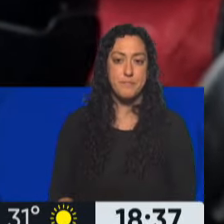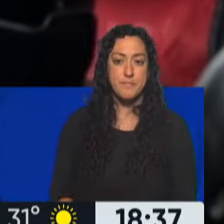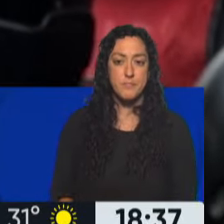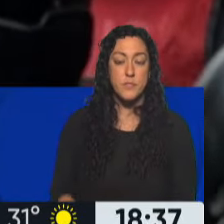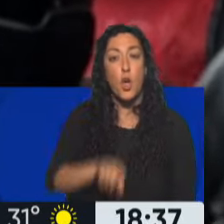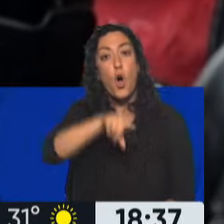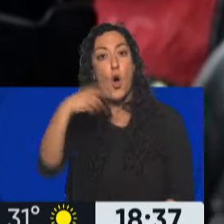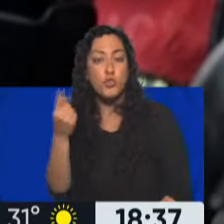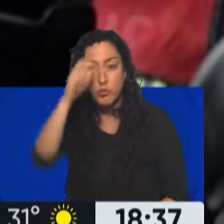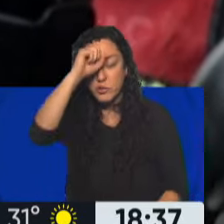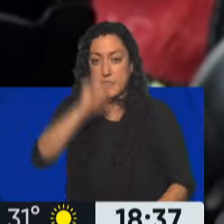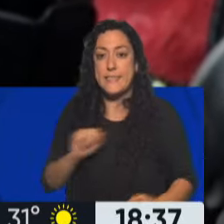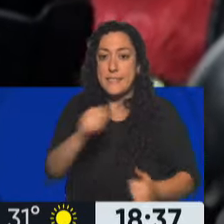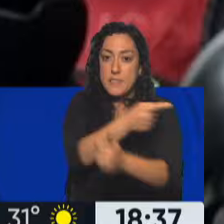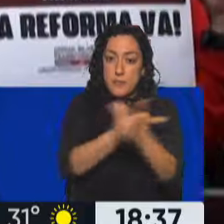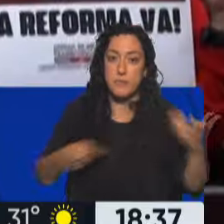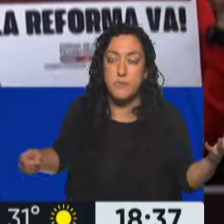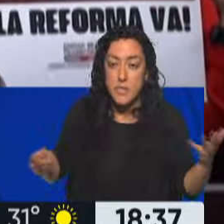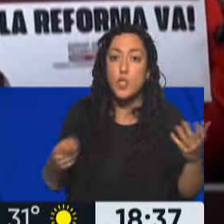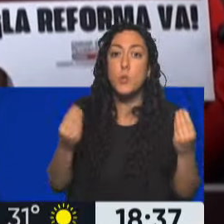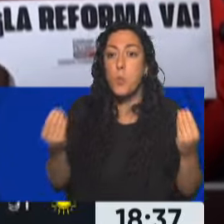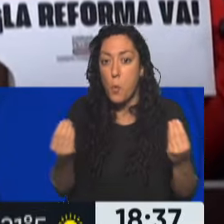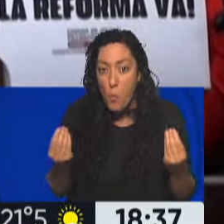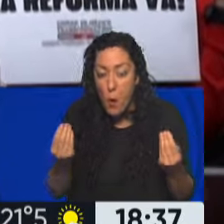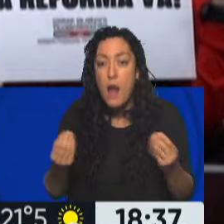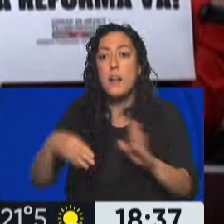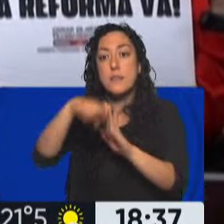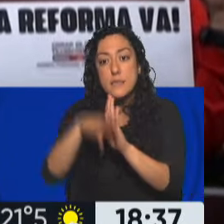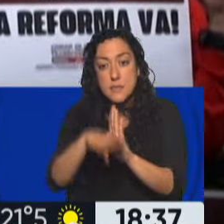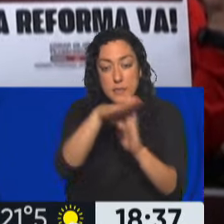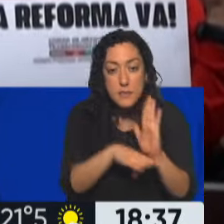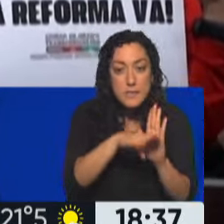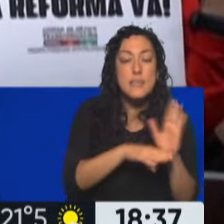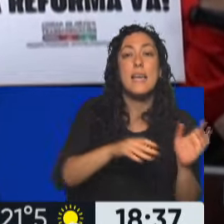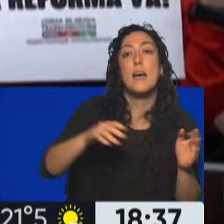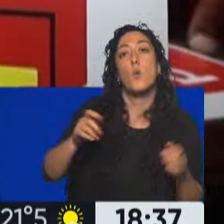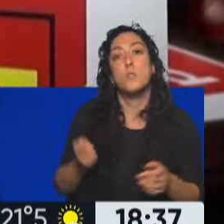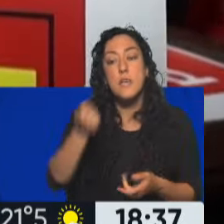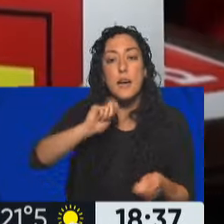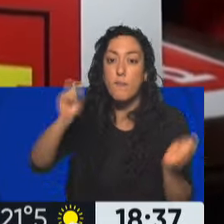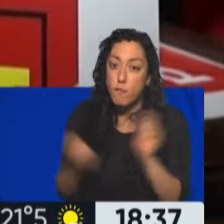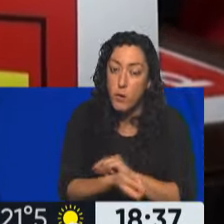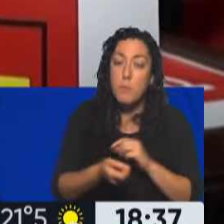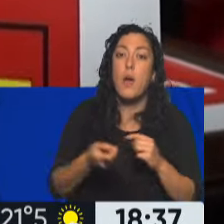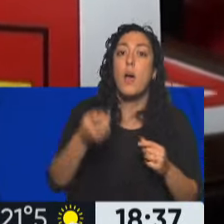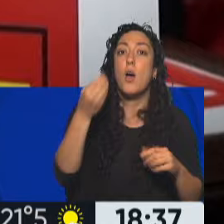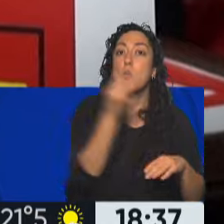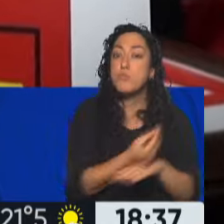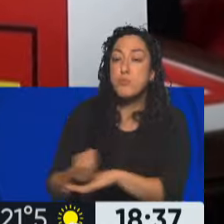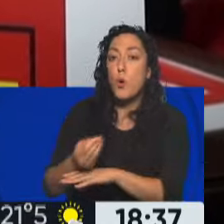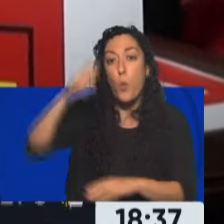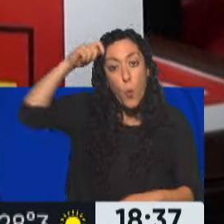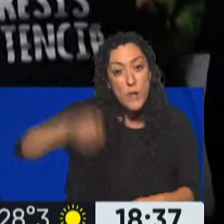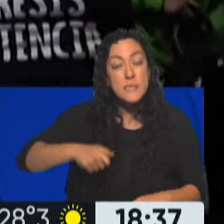Otro desafío que tendrá la mandataria será la instrumentación de la reforma judicial, por la que la totalidad de los jueces serán electos por voto